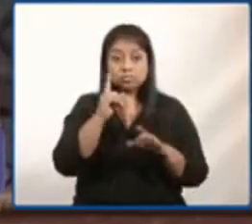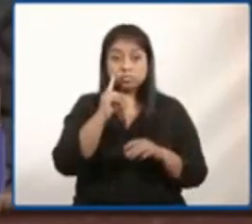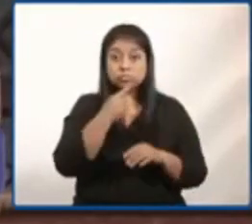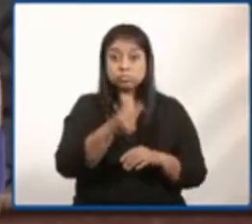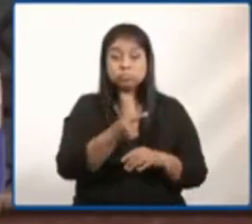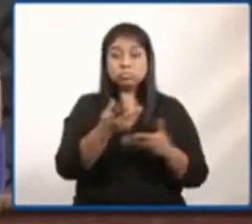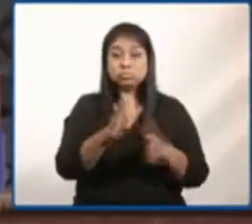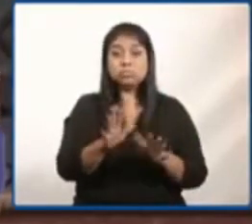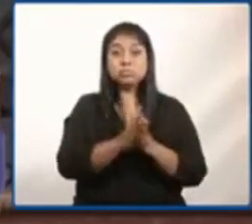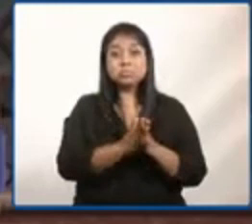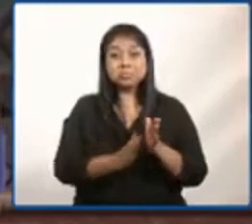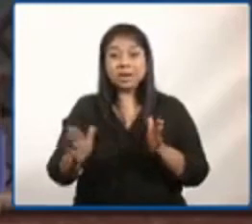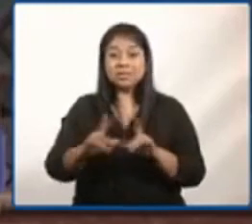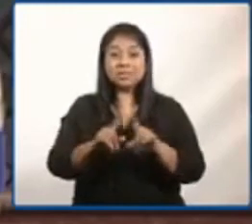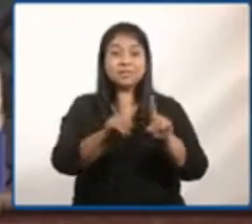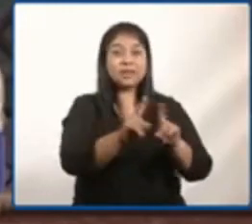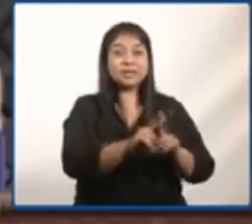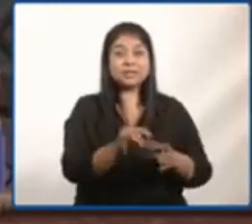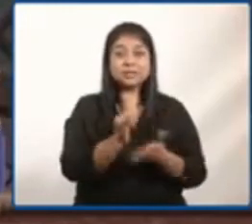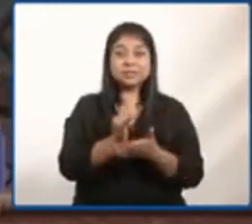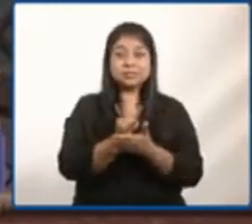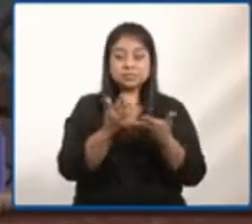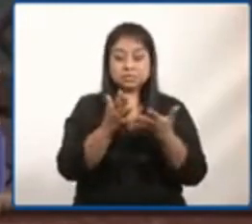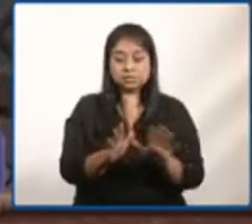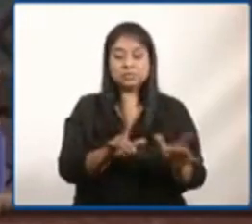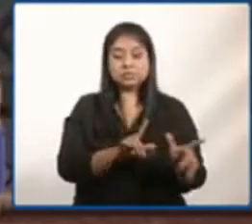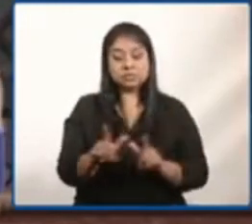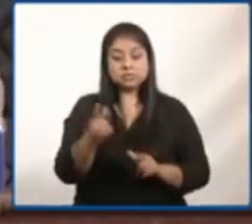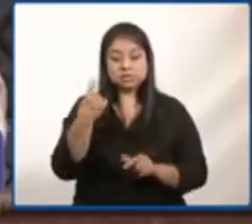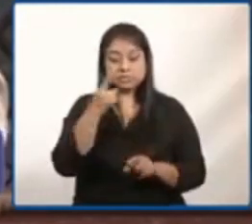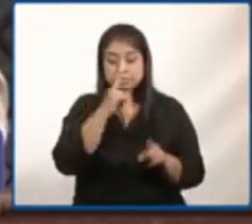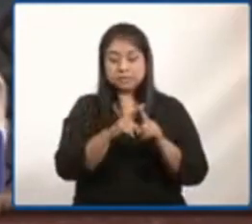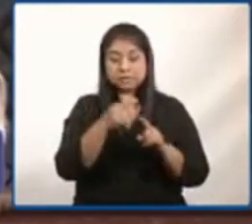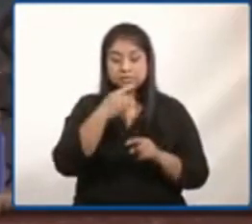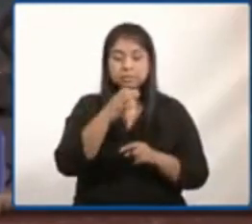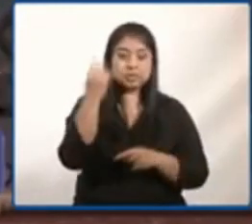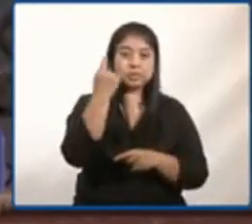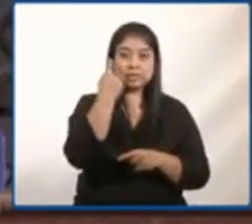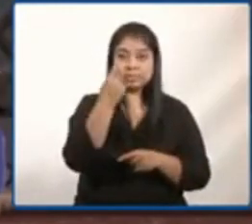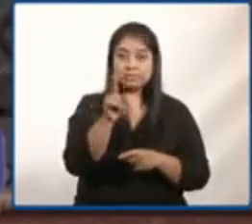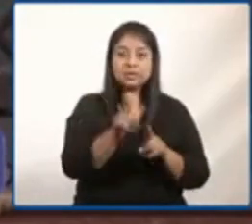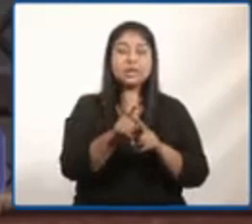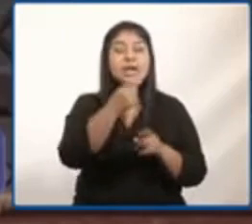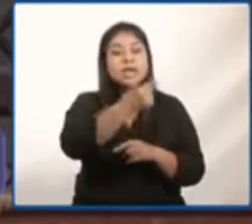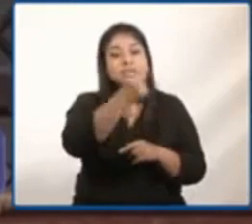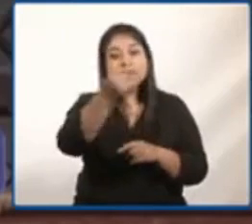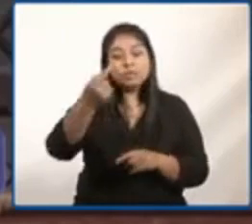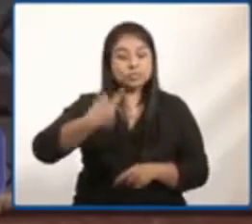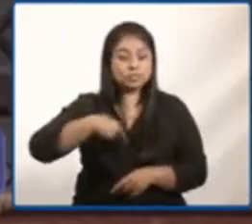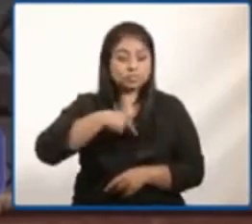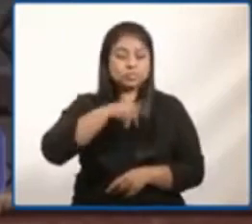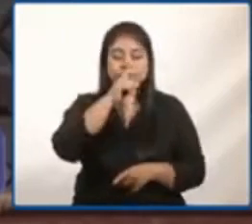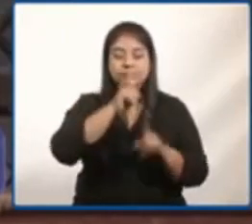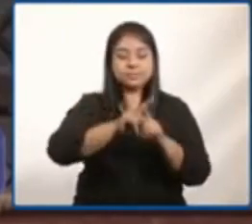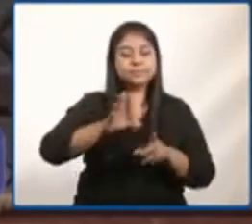diferentes instituciones estaremos activando, también es importante que cada uno de nosotros, en nuestra responsabilidad ciudadana, seamos